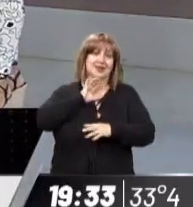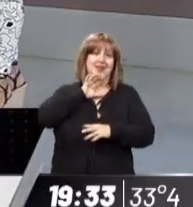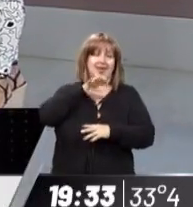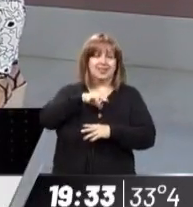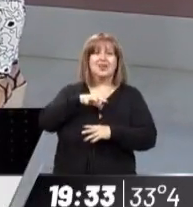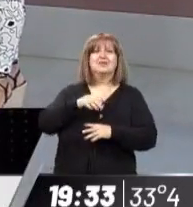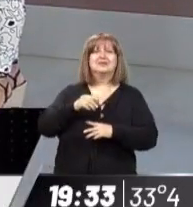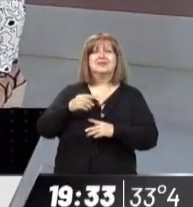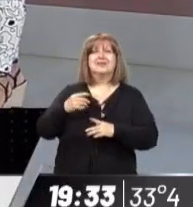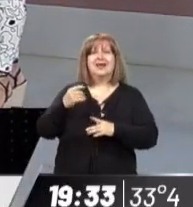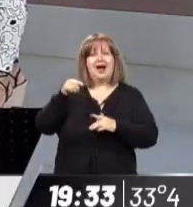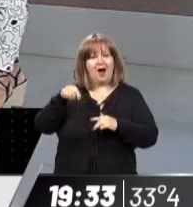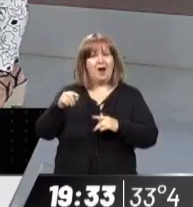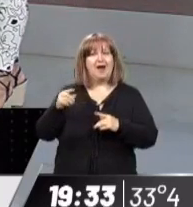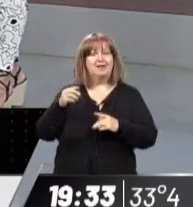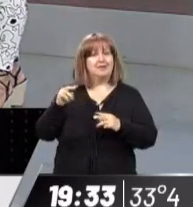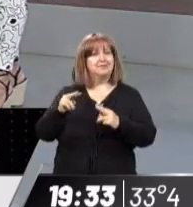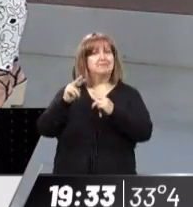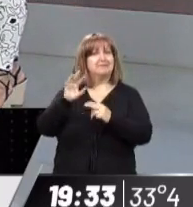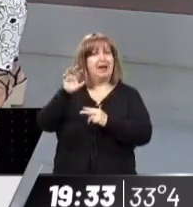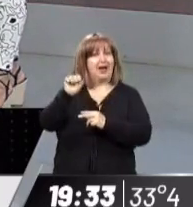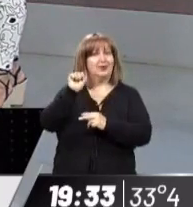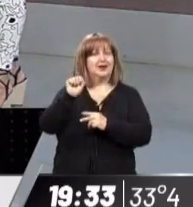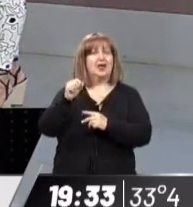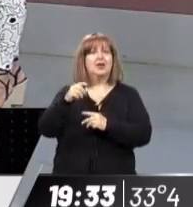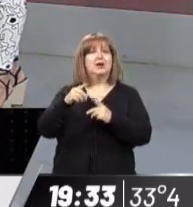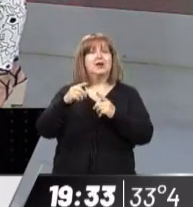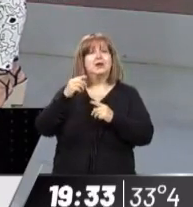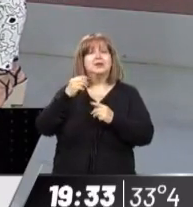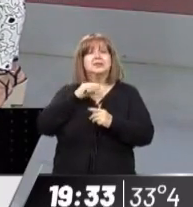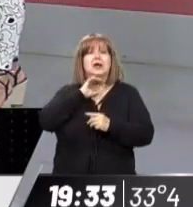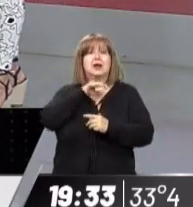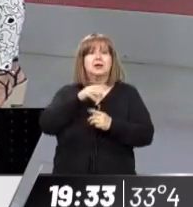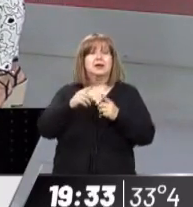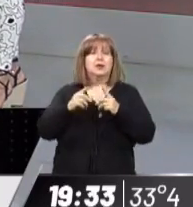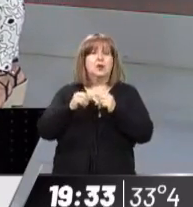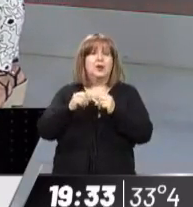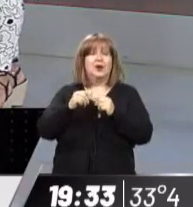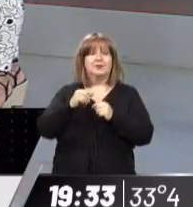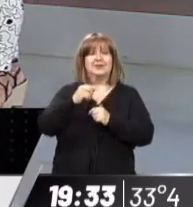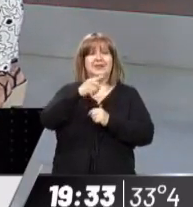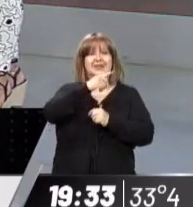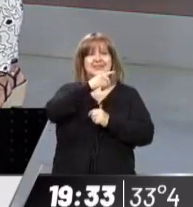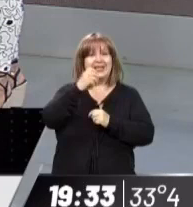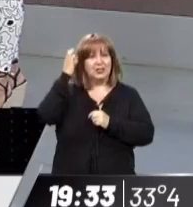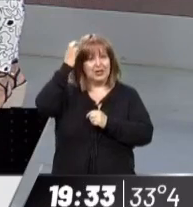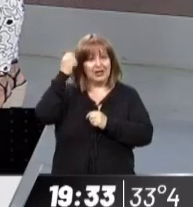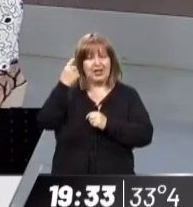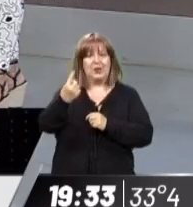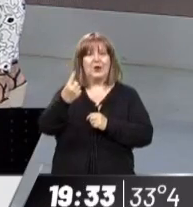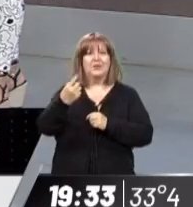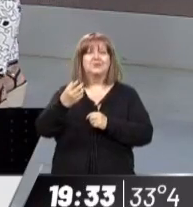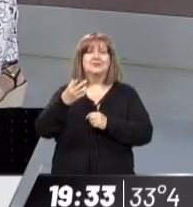lo decía en una conferencia de prensa, allí el nieto número 131, y que tiene que ver con sus padres